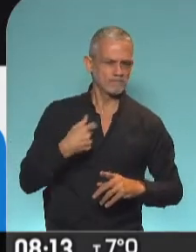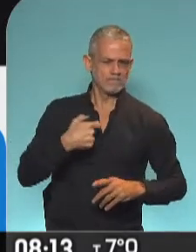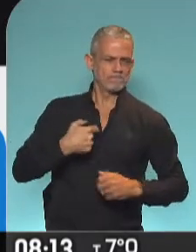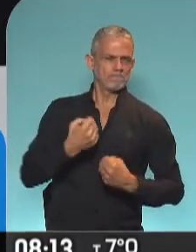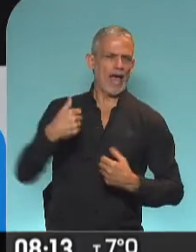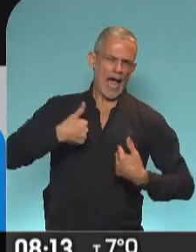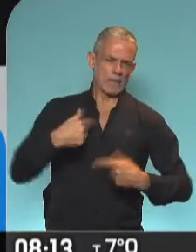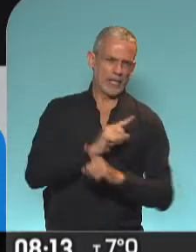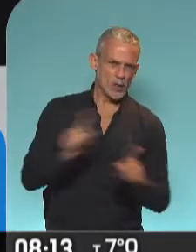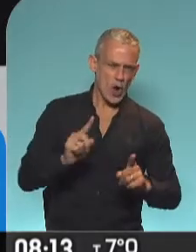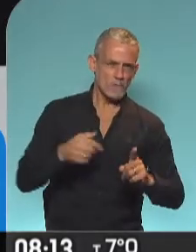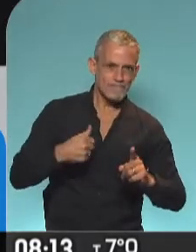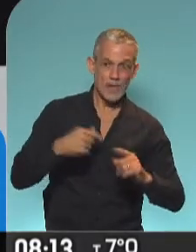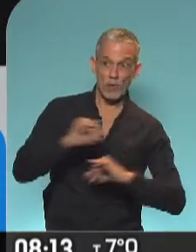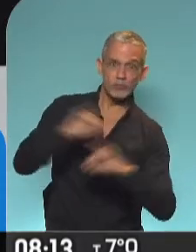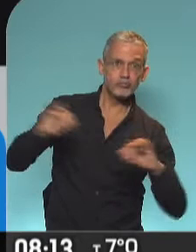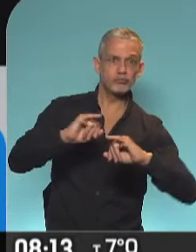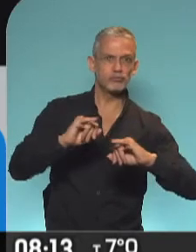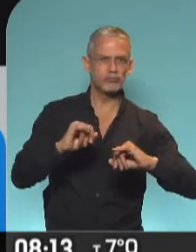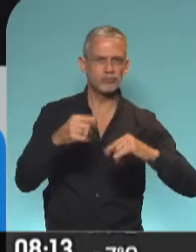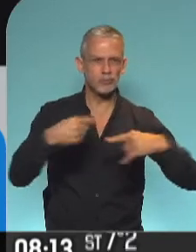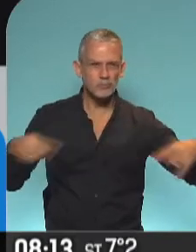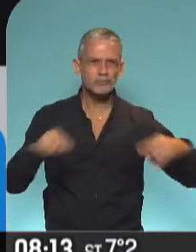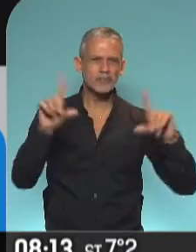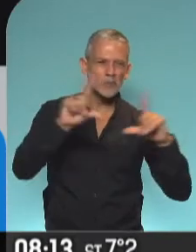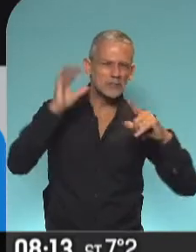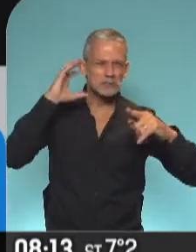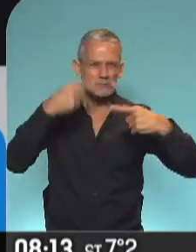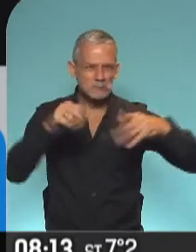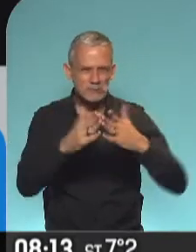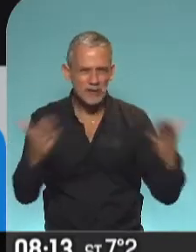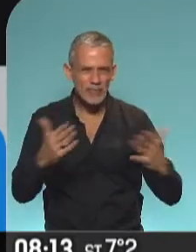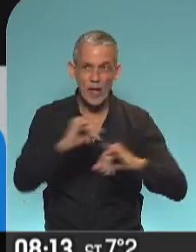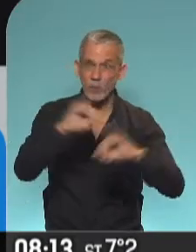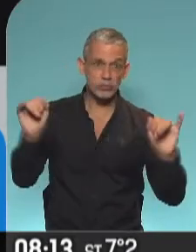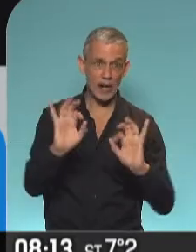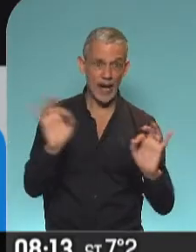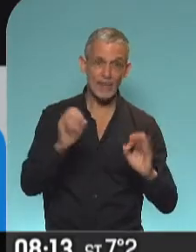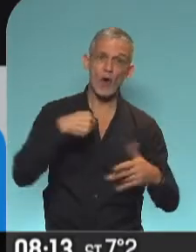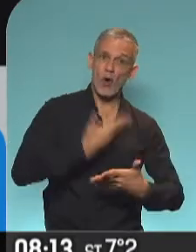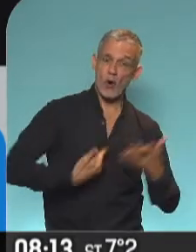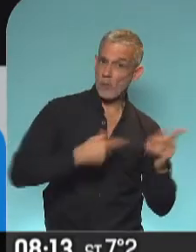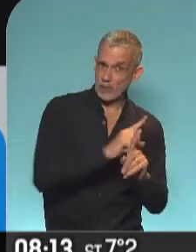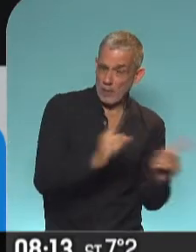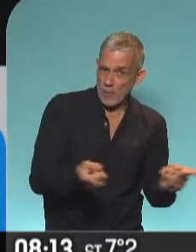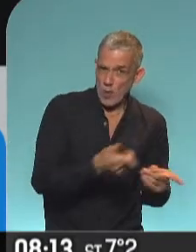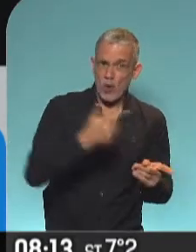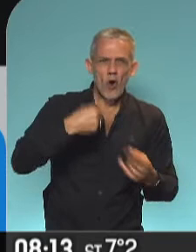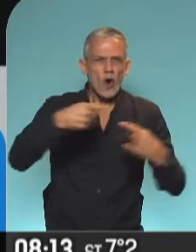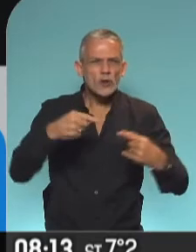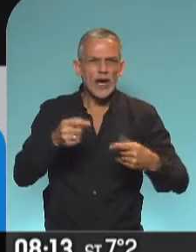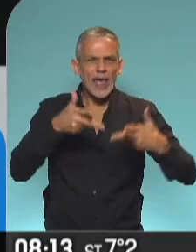comunicación, tanto pública como de los medios de comunicación, ¿sí? Y cómo muchas de las cuestiones o que hacemos o que decimos